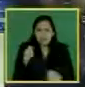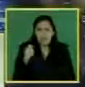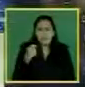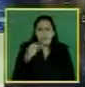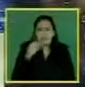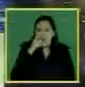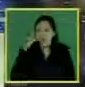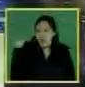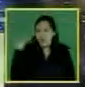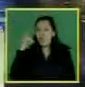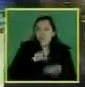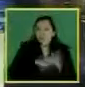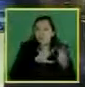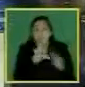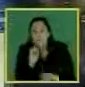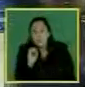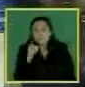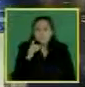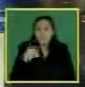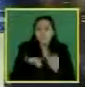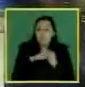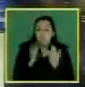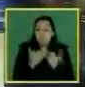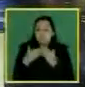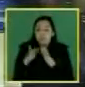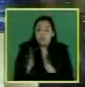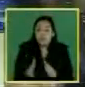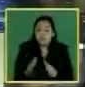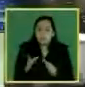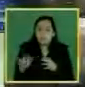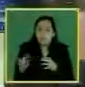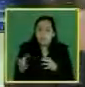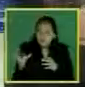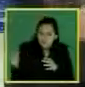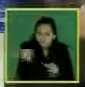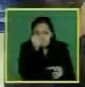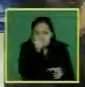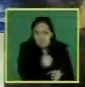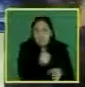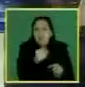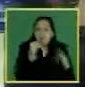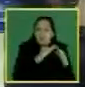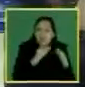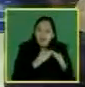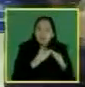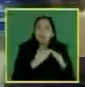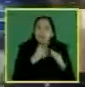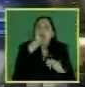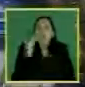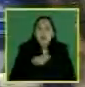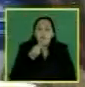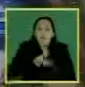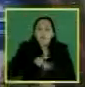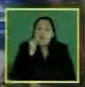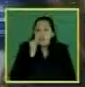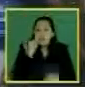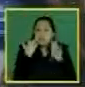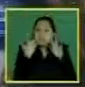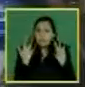años 90, de captar a los niños para que estuvieran en la Casa de la Cultura, los jóvenes, porque había una tendencia gigantesca